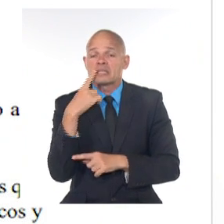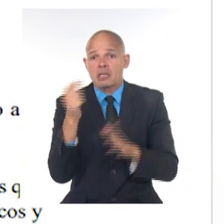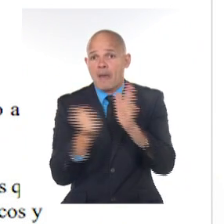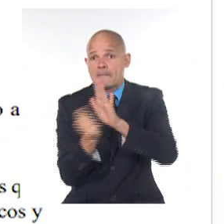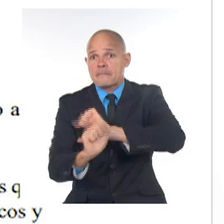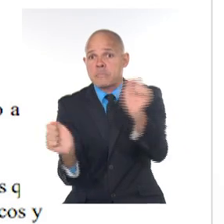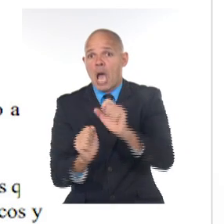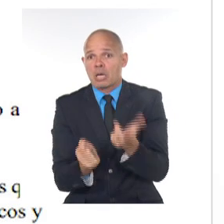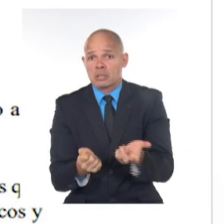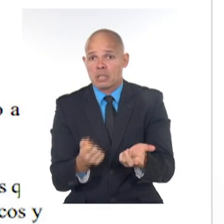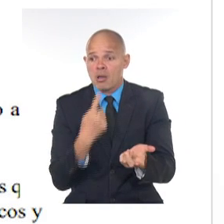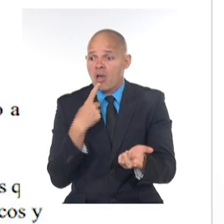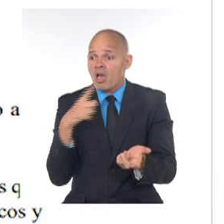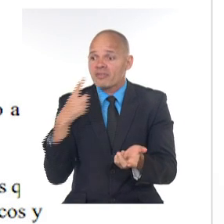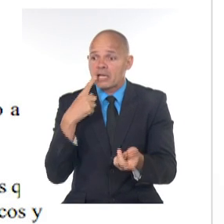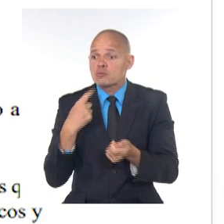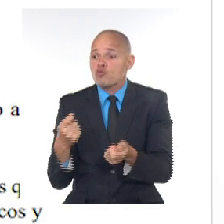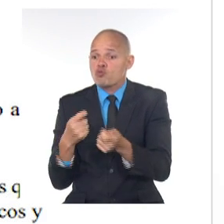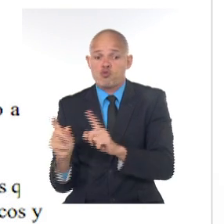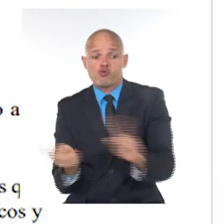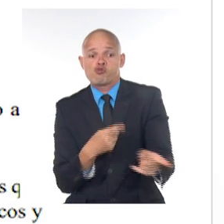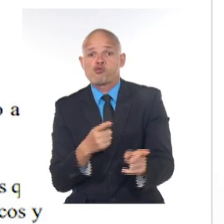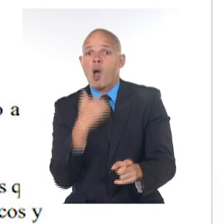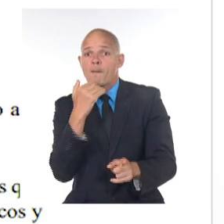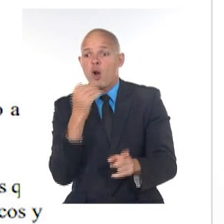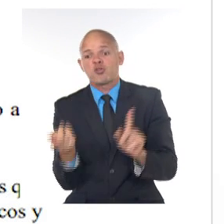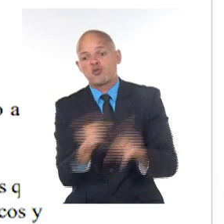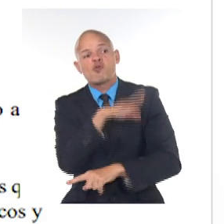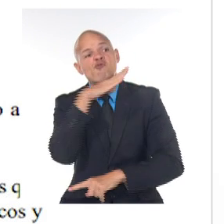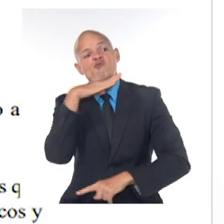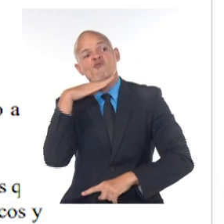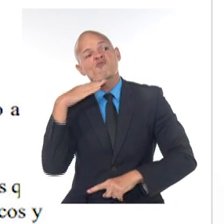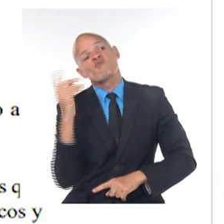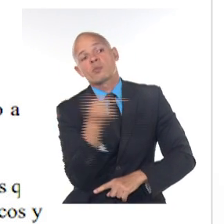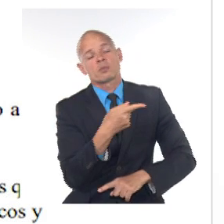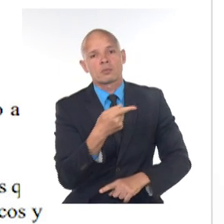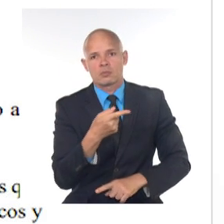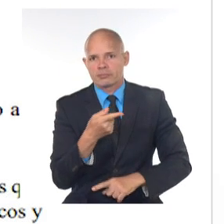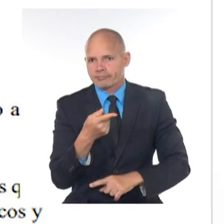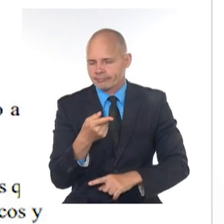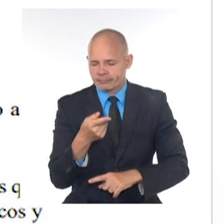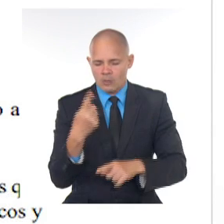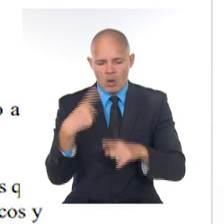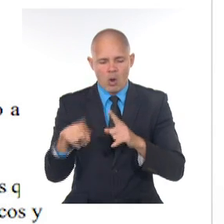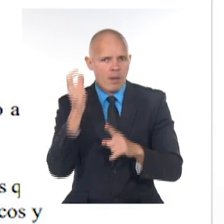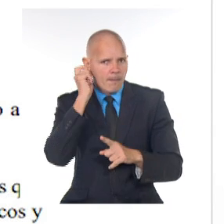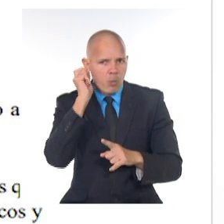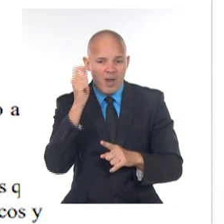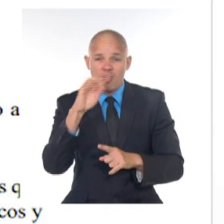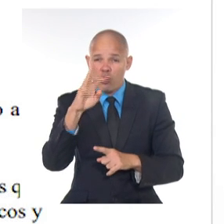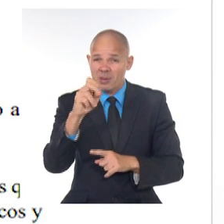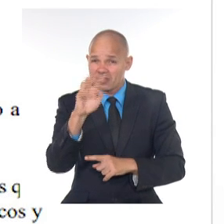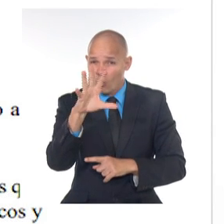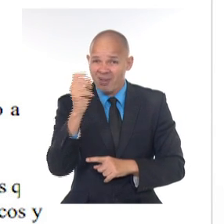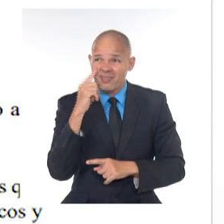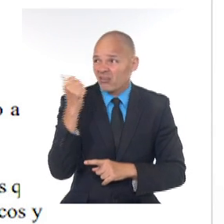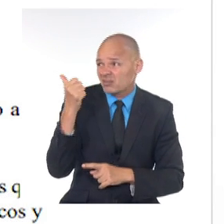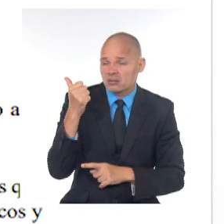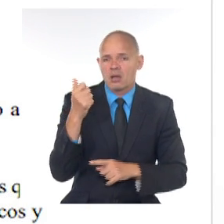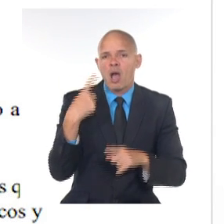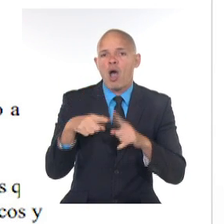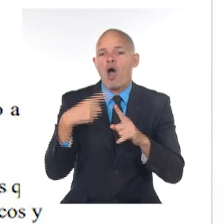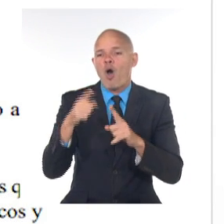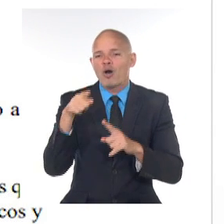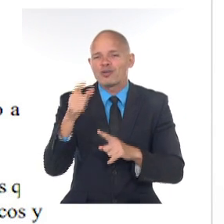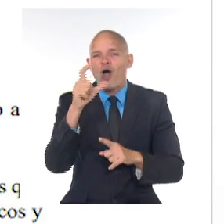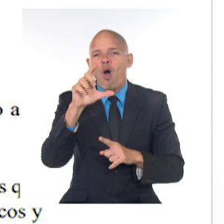eso contra los agentes, contra la policía? Yamila Betancourt García en el número 50. ¿Escucharon lo que decía ahora mismo? Alexander Otaola, ¿es